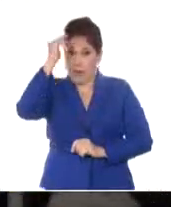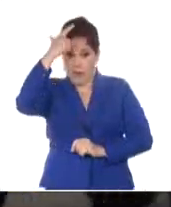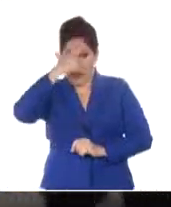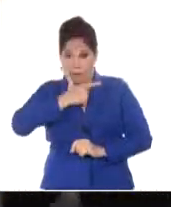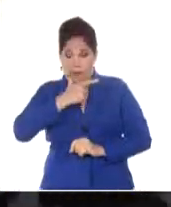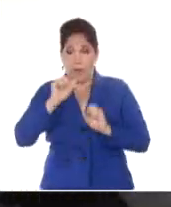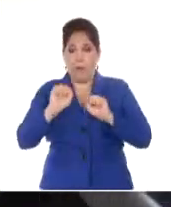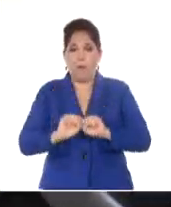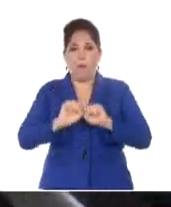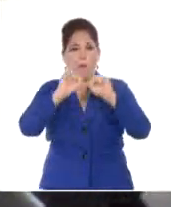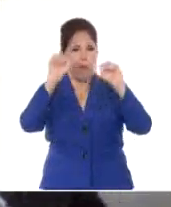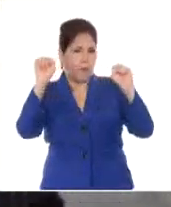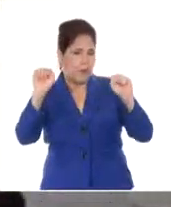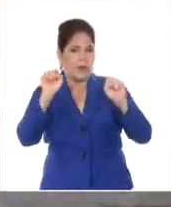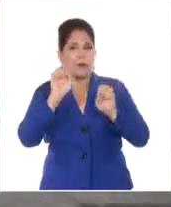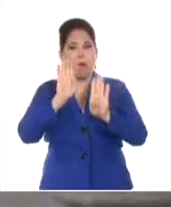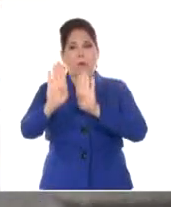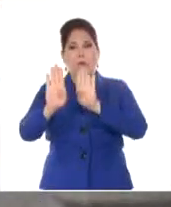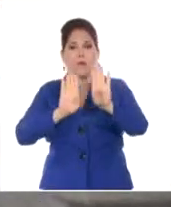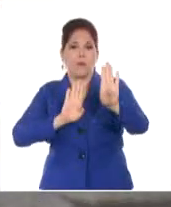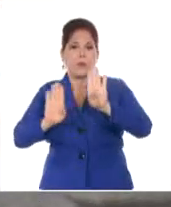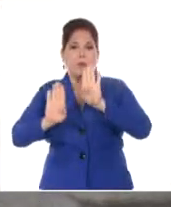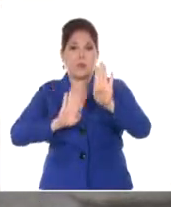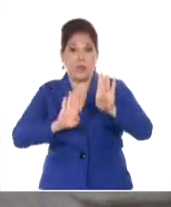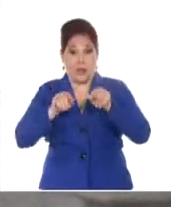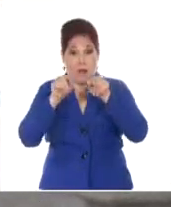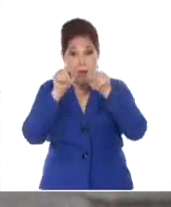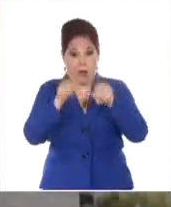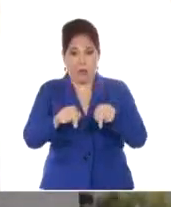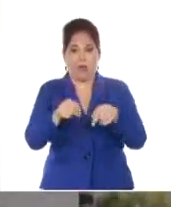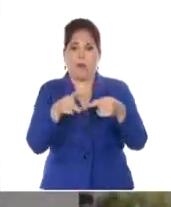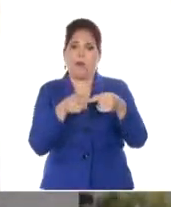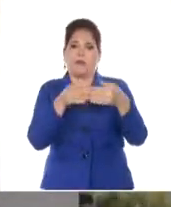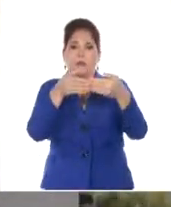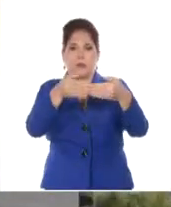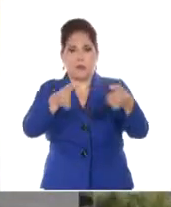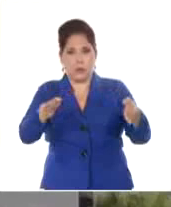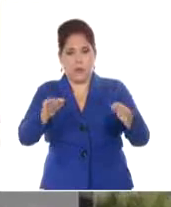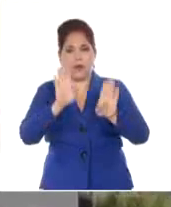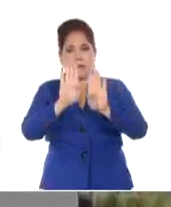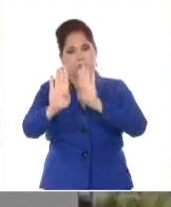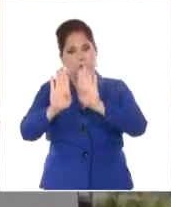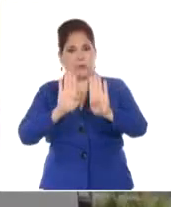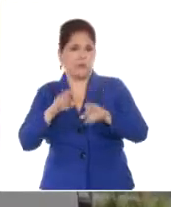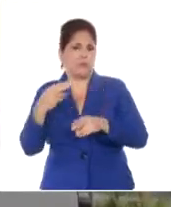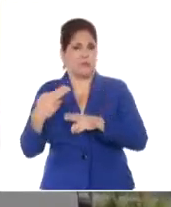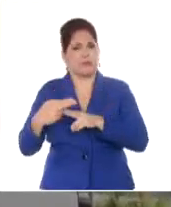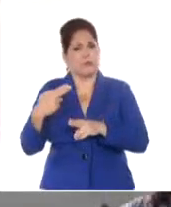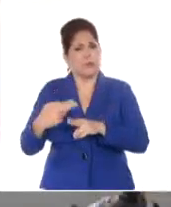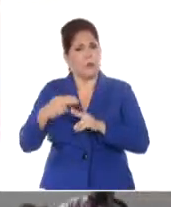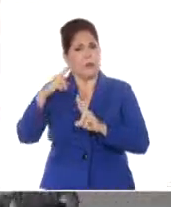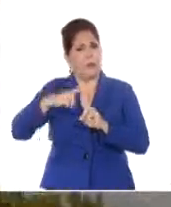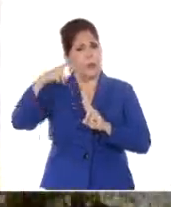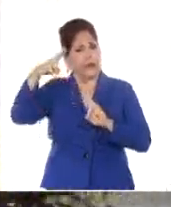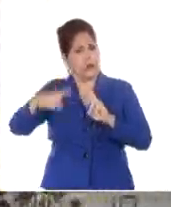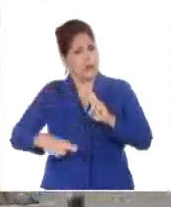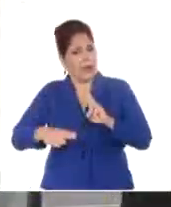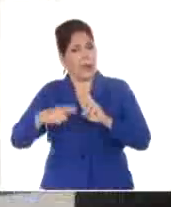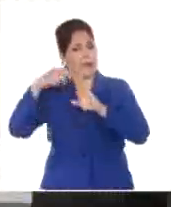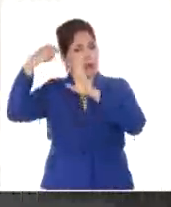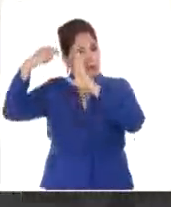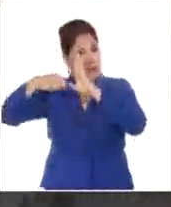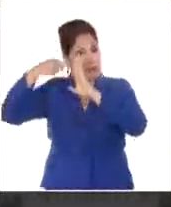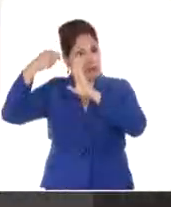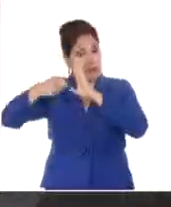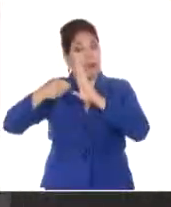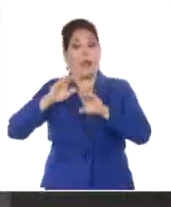horas de la mañana, el Museo Palacio de Junco inaugura una muestra titulada Un teatro para el cine, y